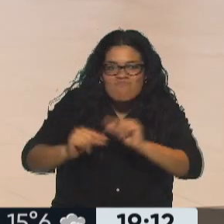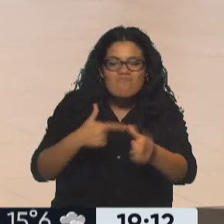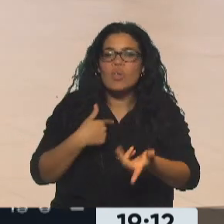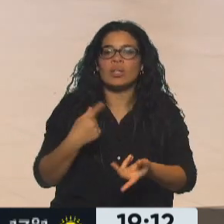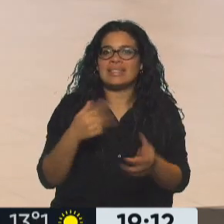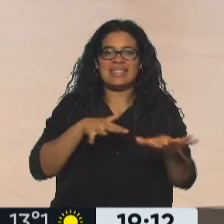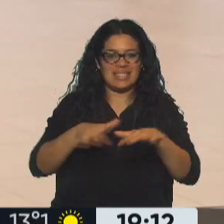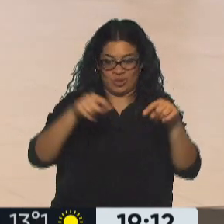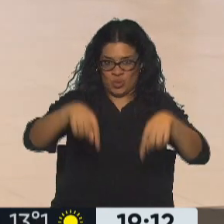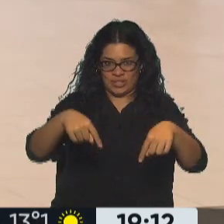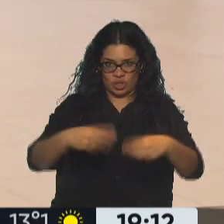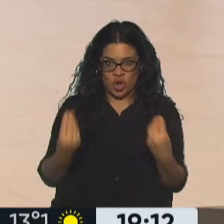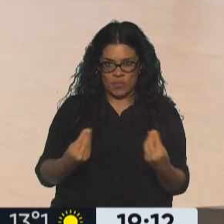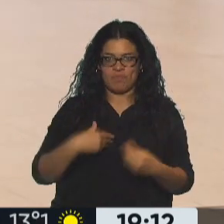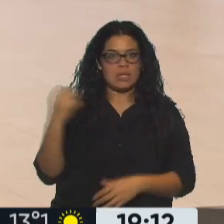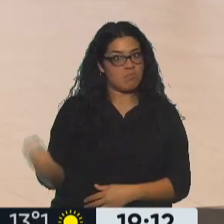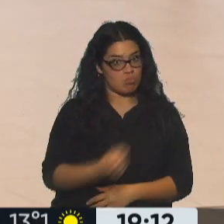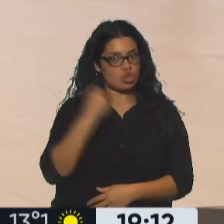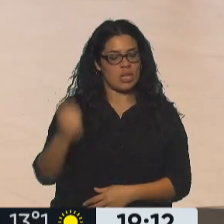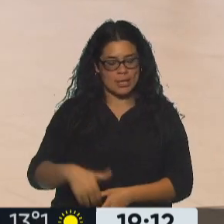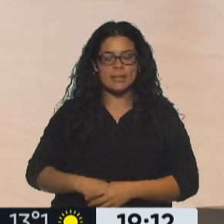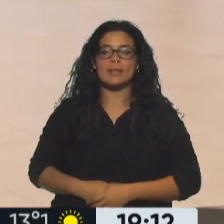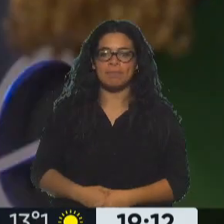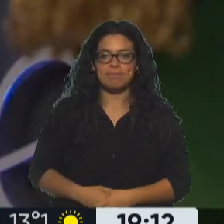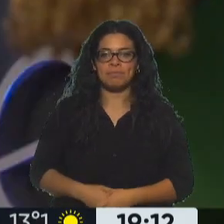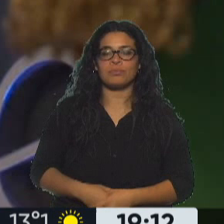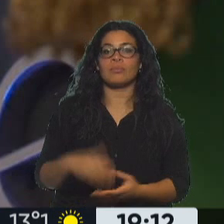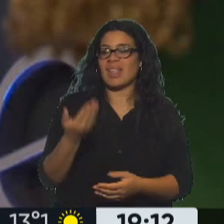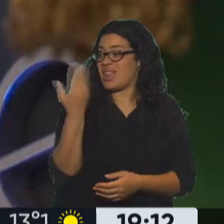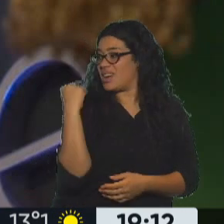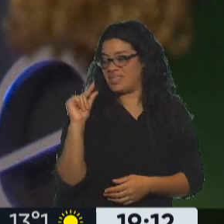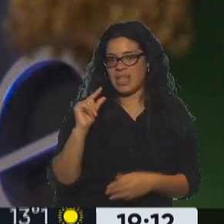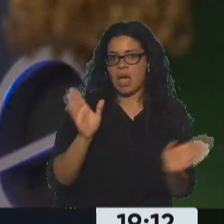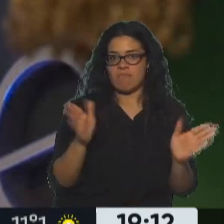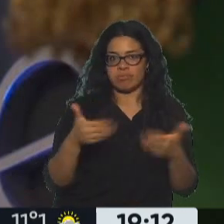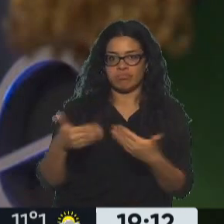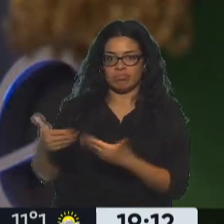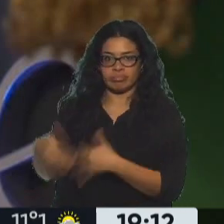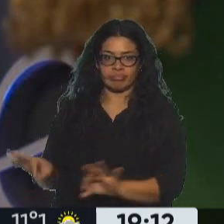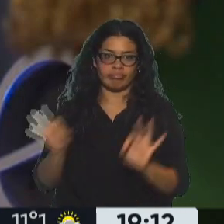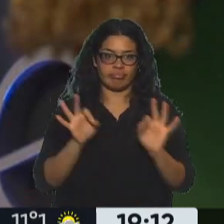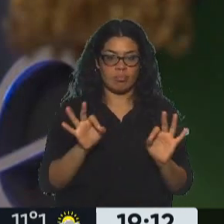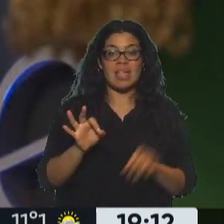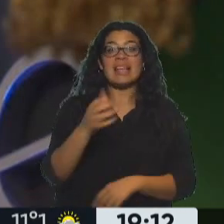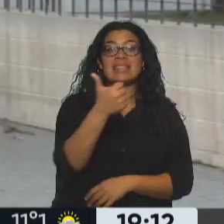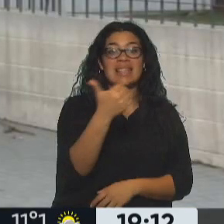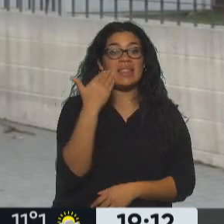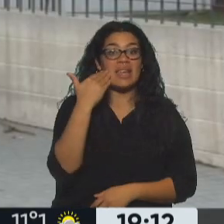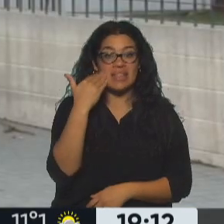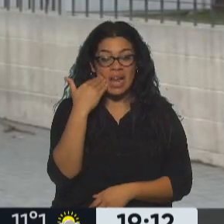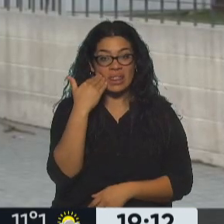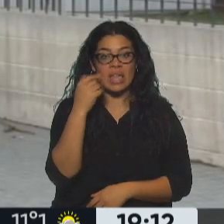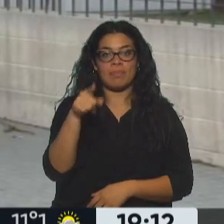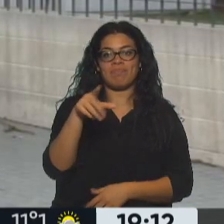estas elecciones tan importantes. Apenas finalizados los comicios, a las 18 estuvo presente en el hall central de la Casa